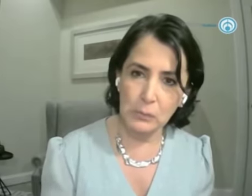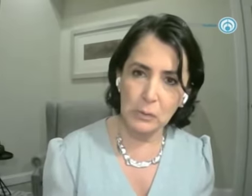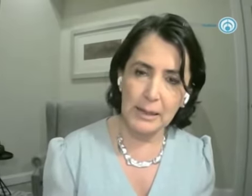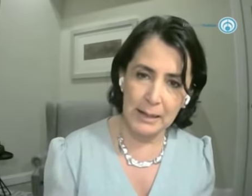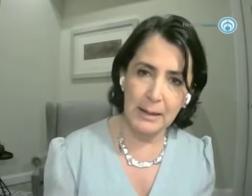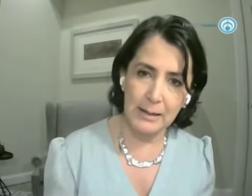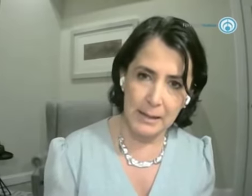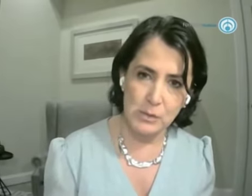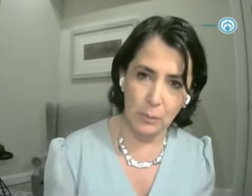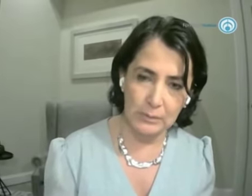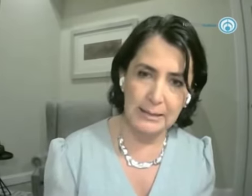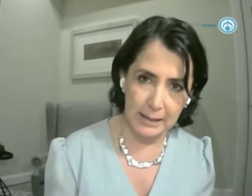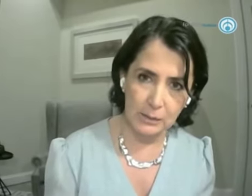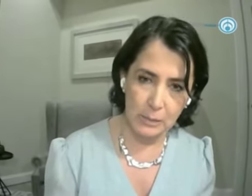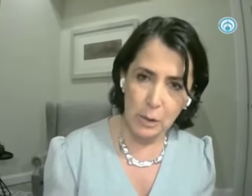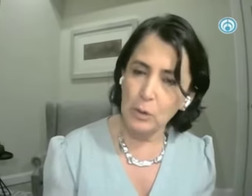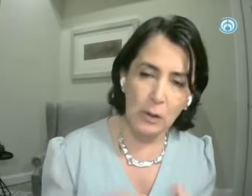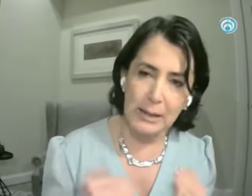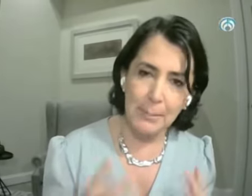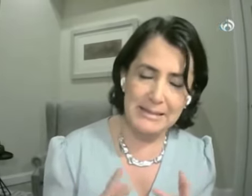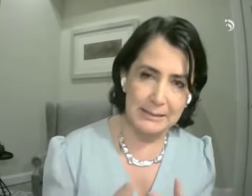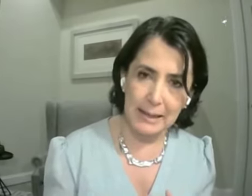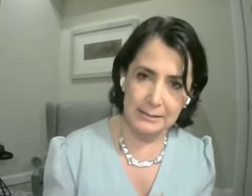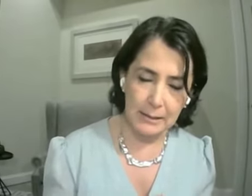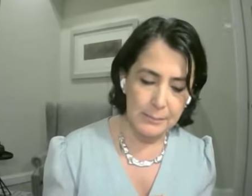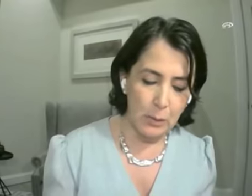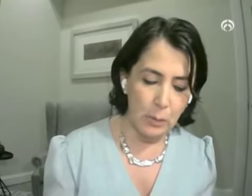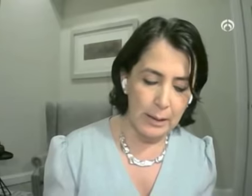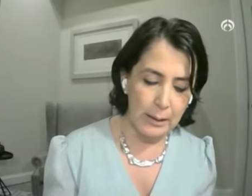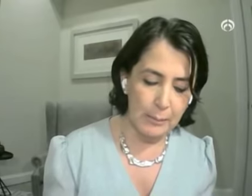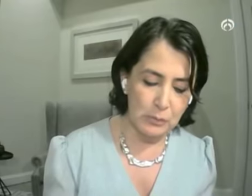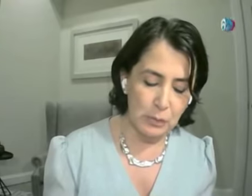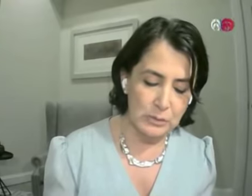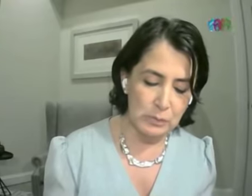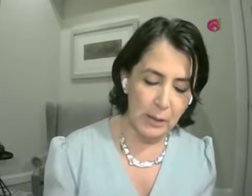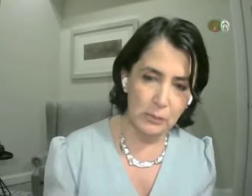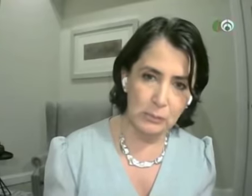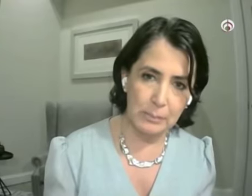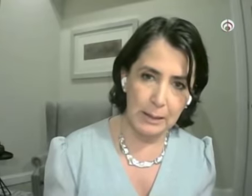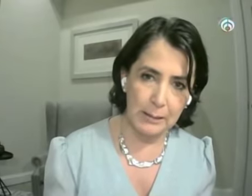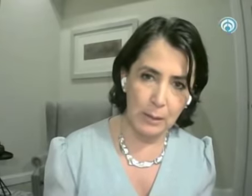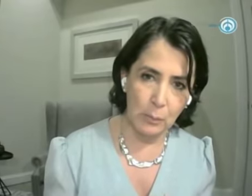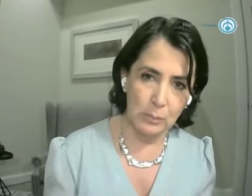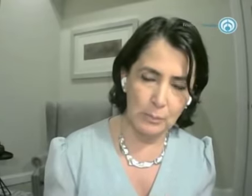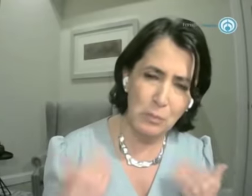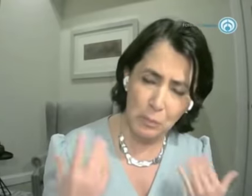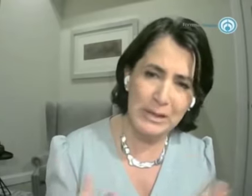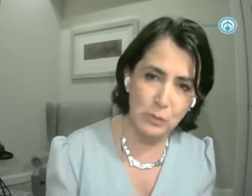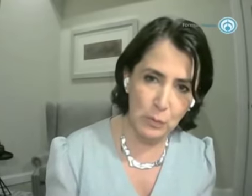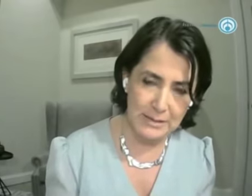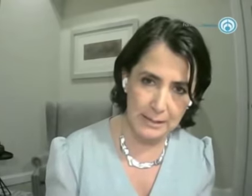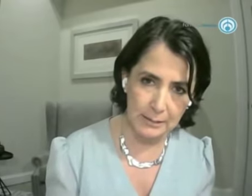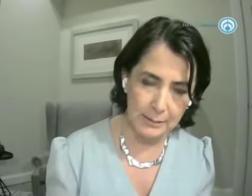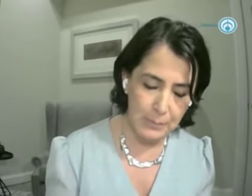Y justo te quería hablar de eso, del decreto. Yo quería presentarte los resultados de